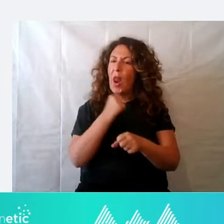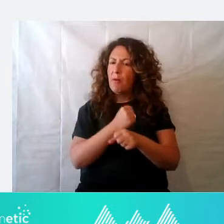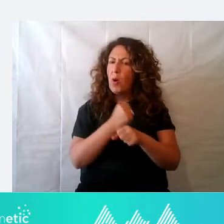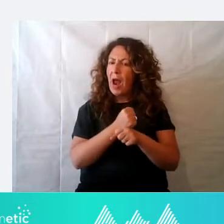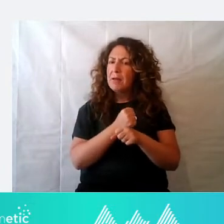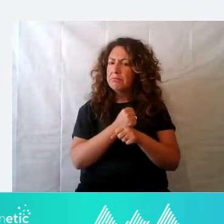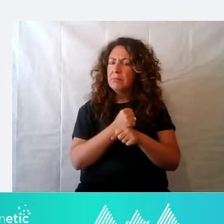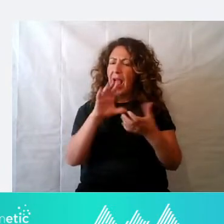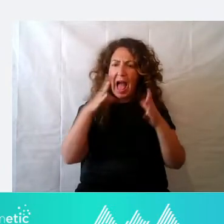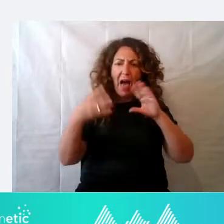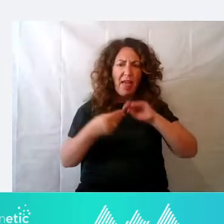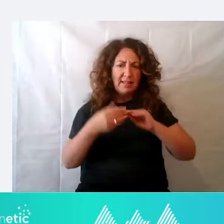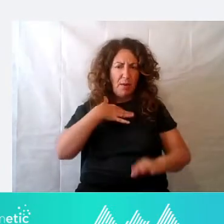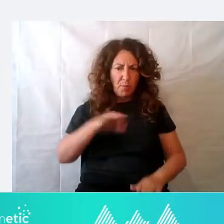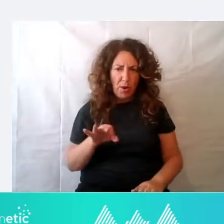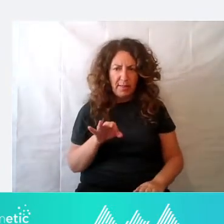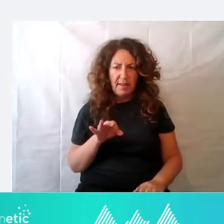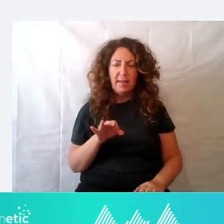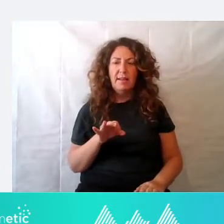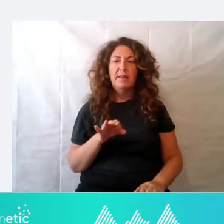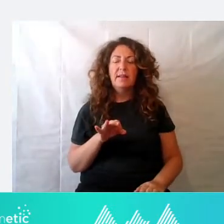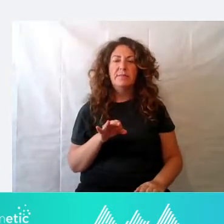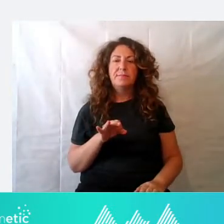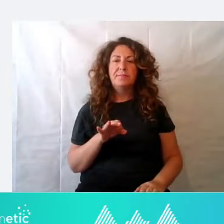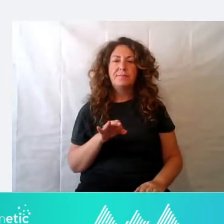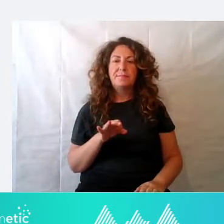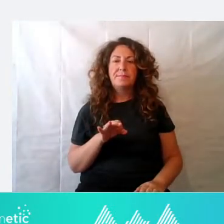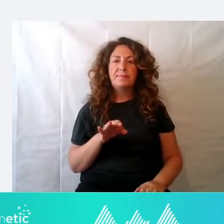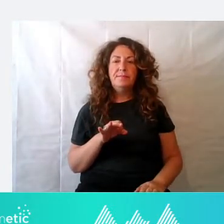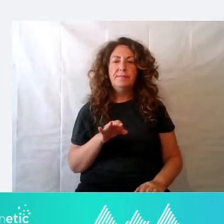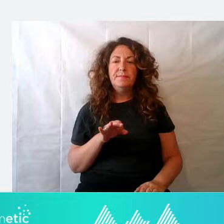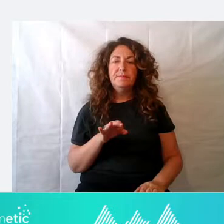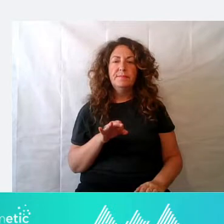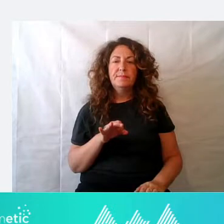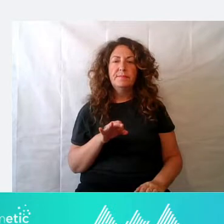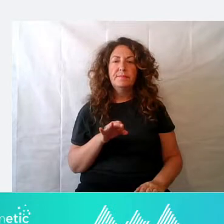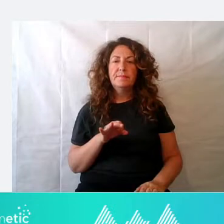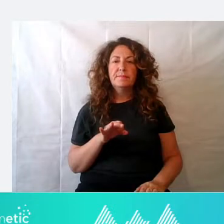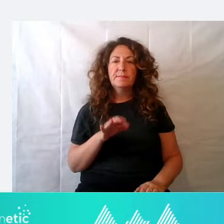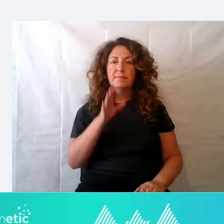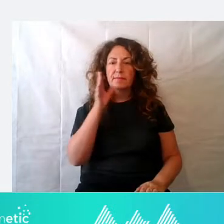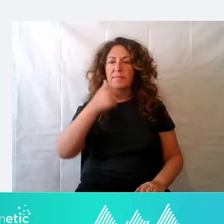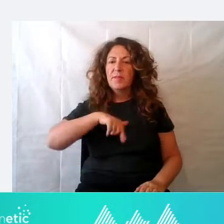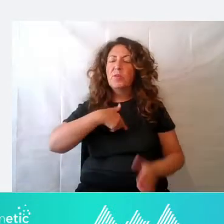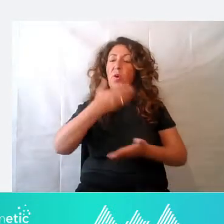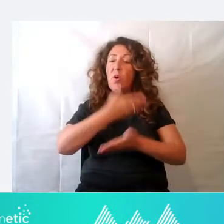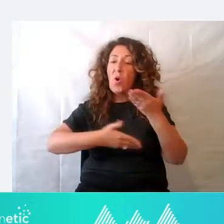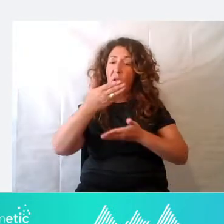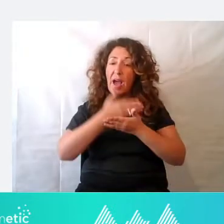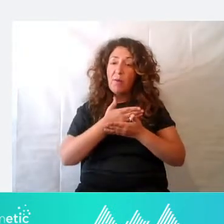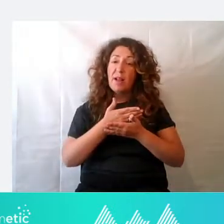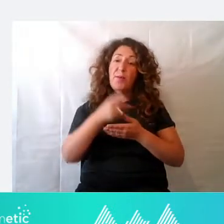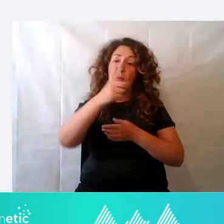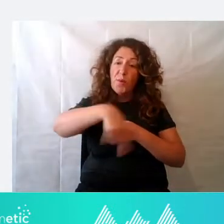adaptable a sus capacidades por eso estamos colaborando con vosotros y con varias universidades para